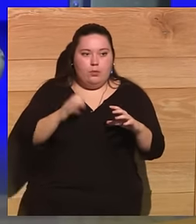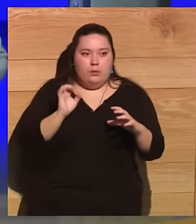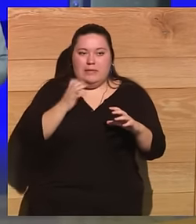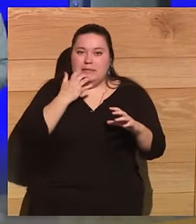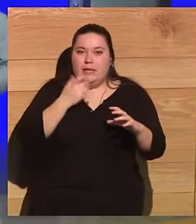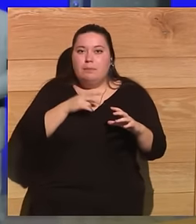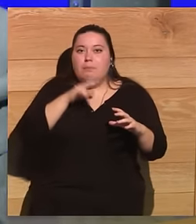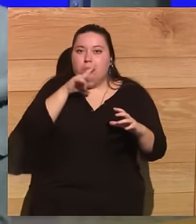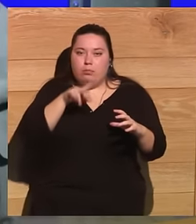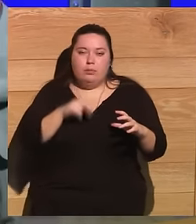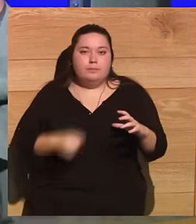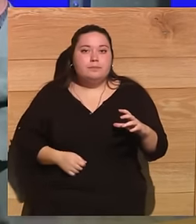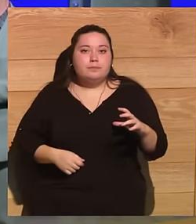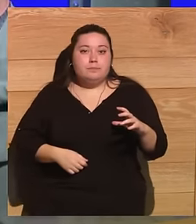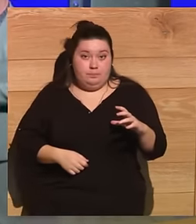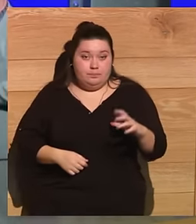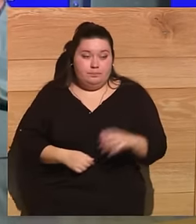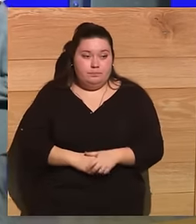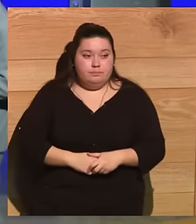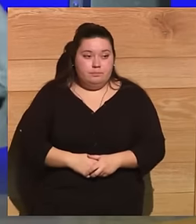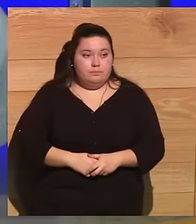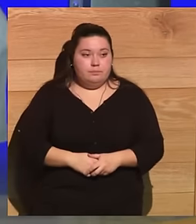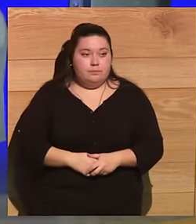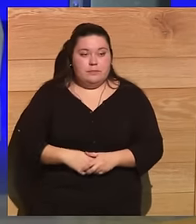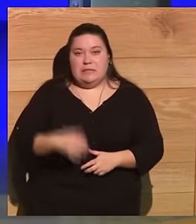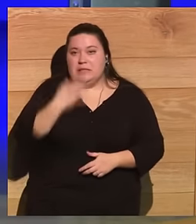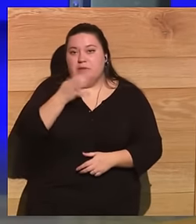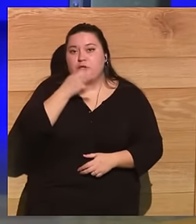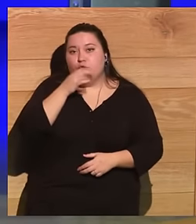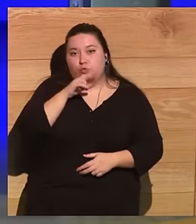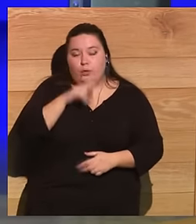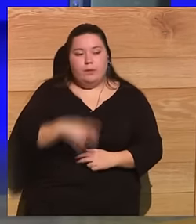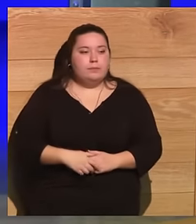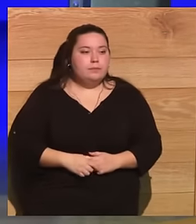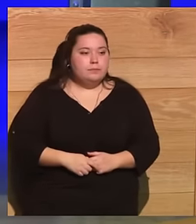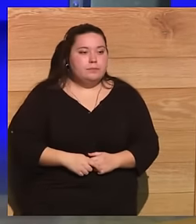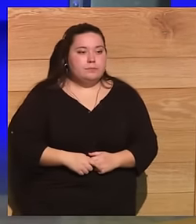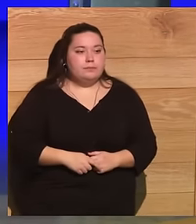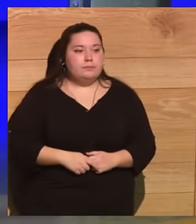generando palabras, si produces un discurso oral.